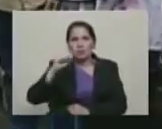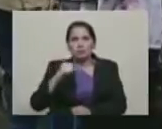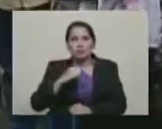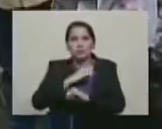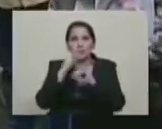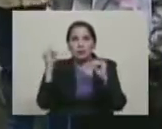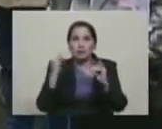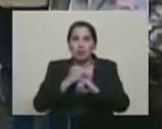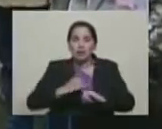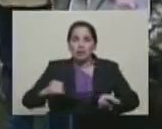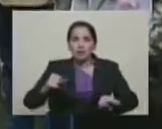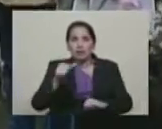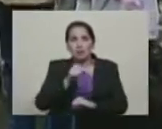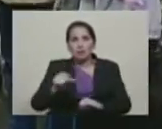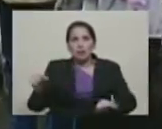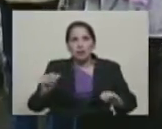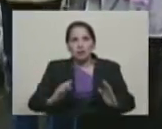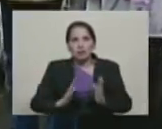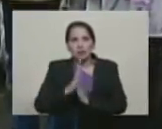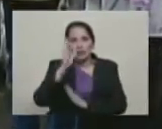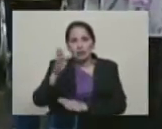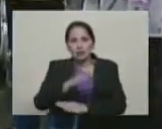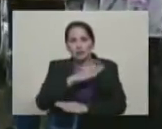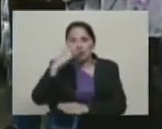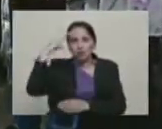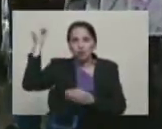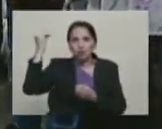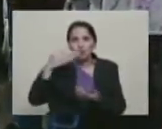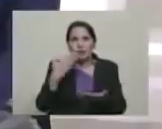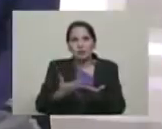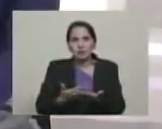¡Feliz Semana Santa! ¡Que Dios nos bendiga! Gracias.